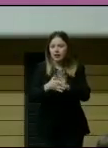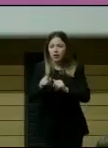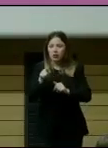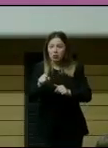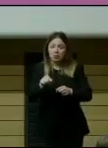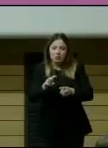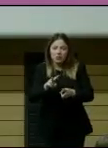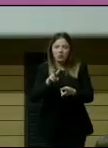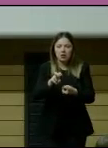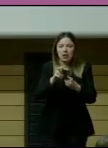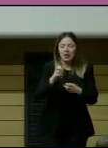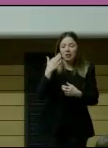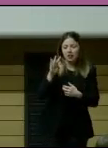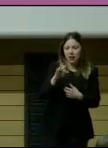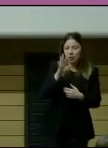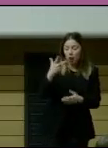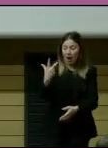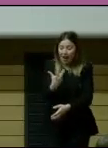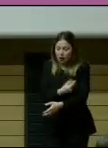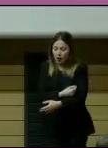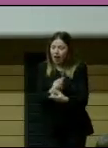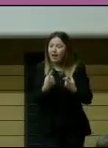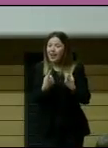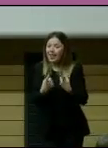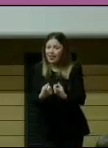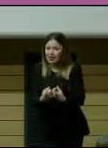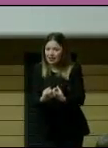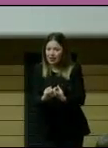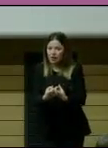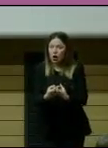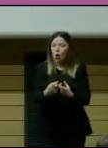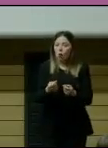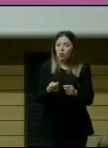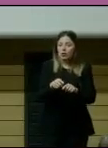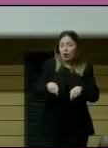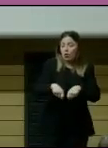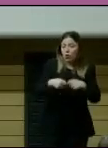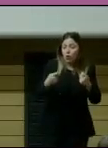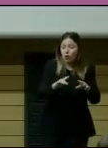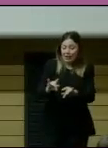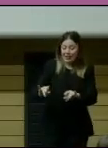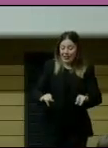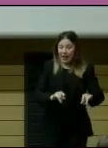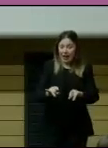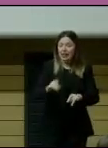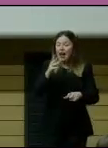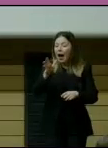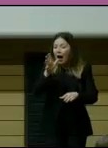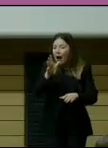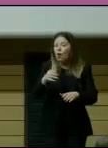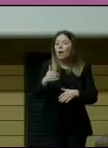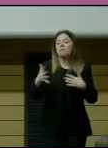sintetizar fentanilo. En cambio, claro, hacer heroína necesitas un estado corrupto, tierras fértiles, agua, mano de obra